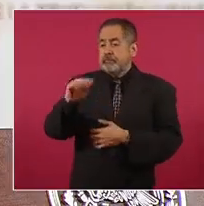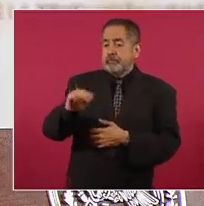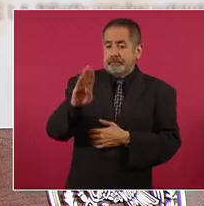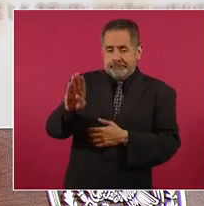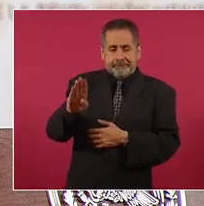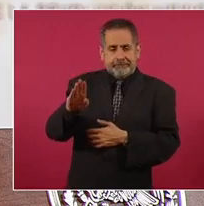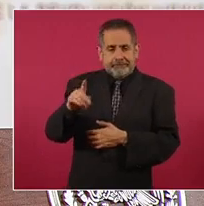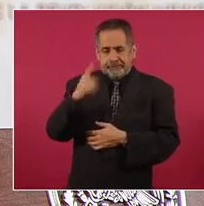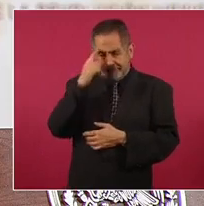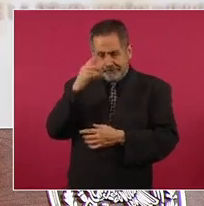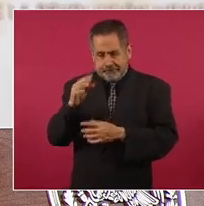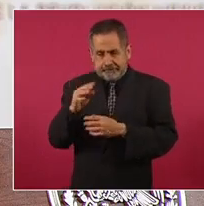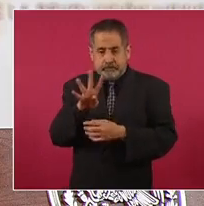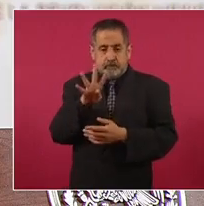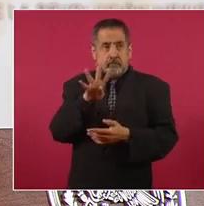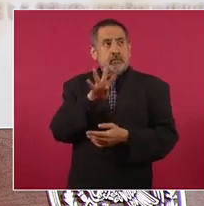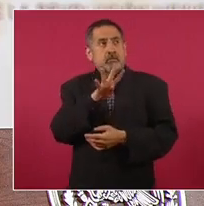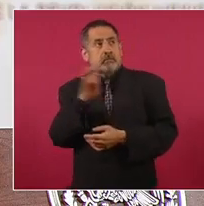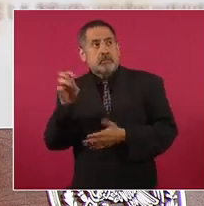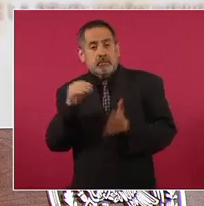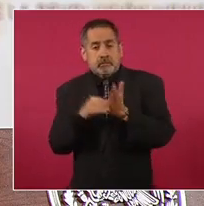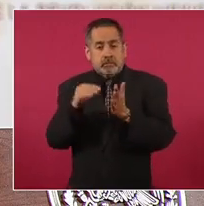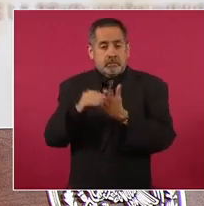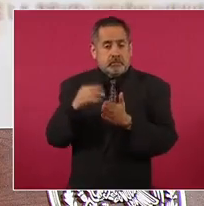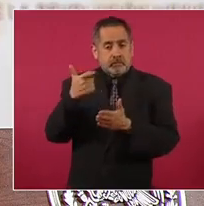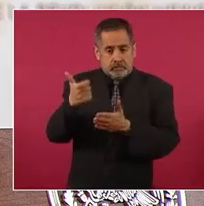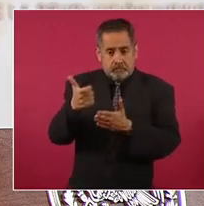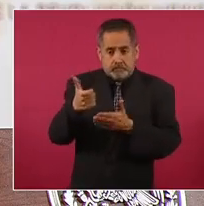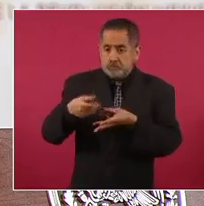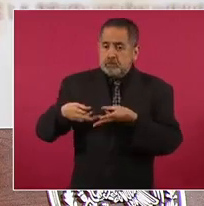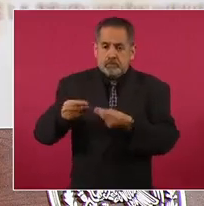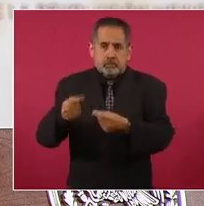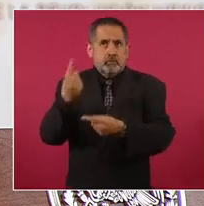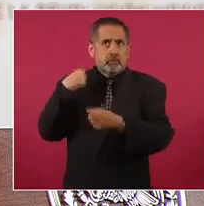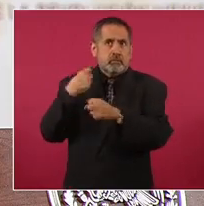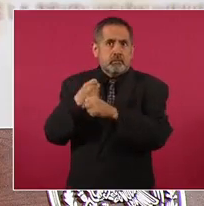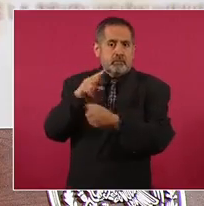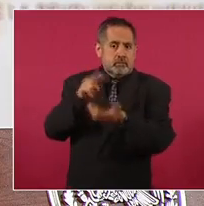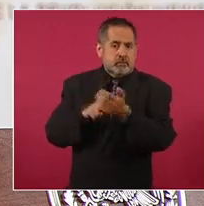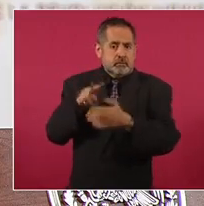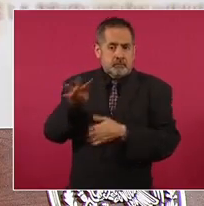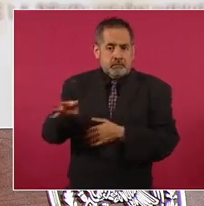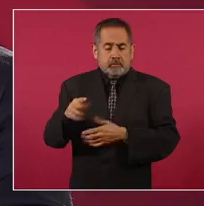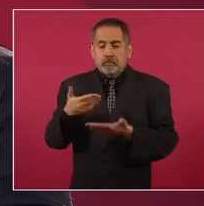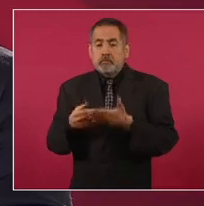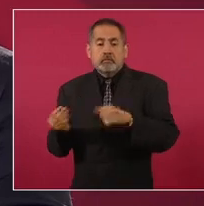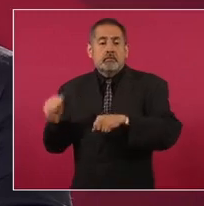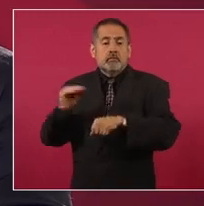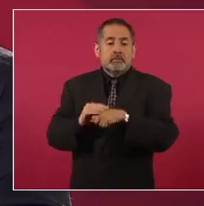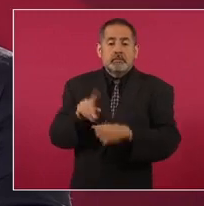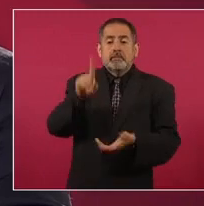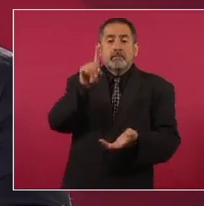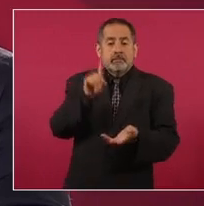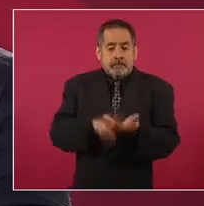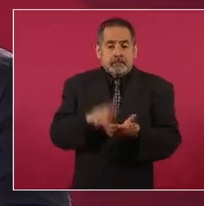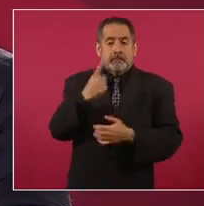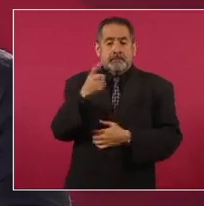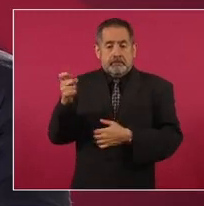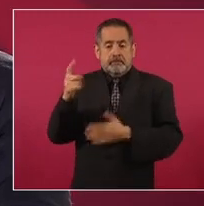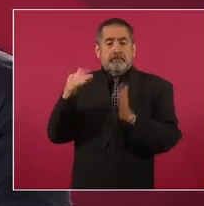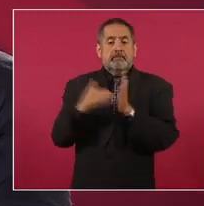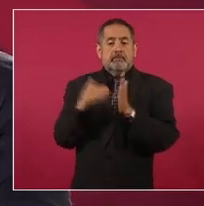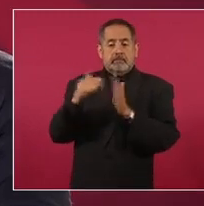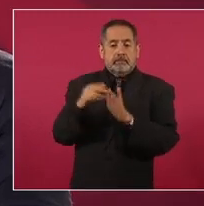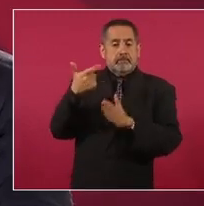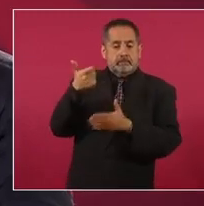Búsqueda pasó de 400 millones de pesos ejercidos en el 2019 a más de 1.100 millones